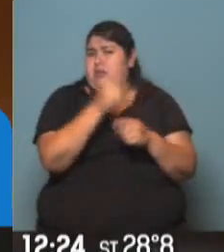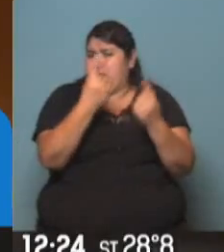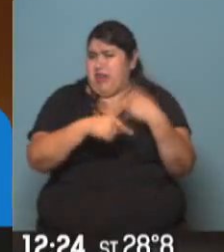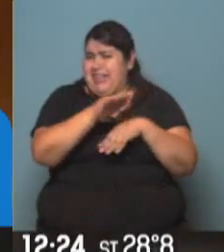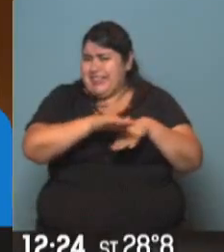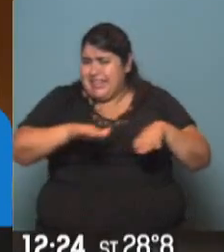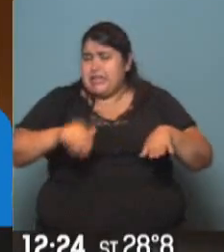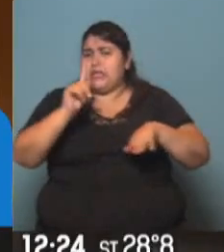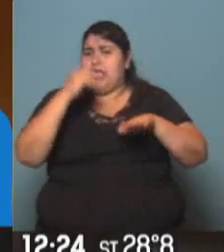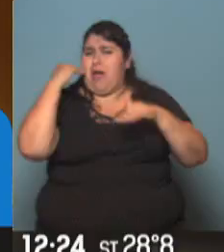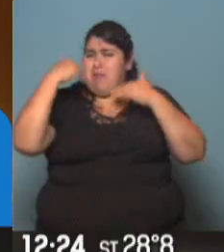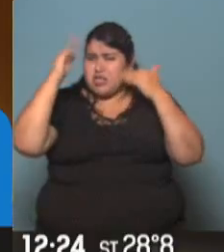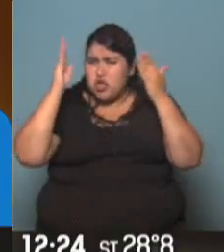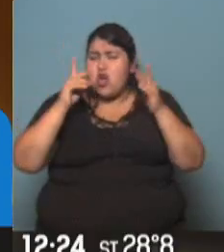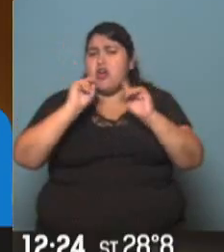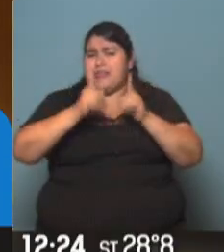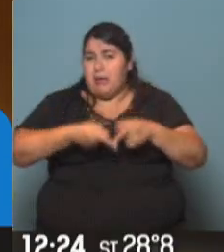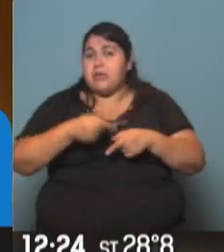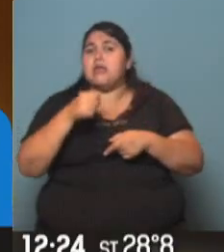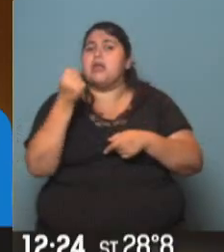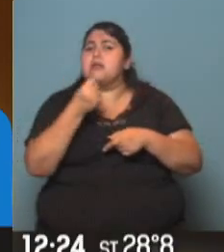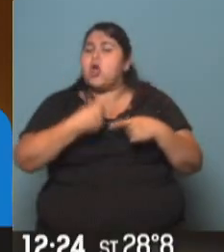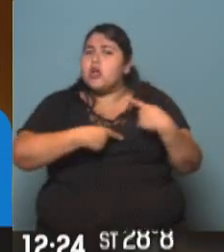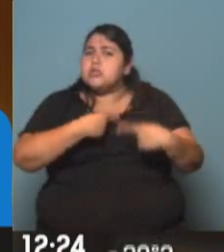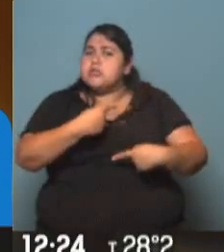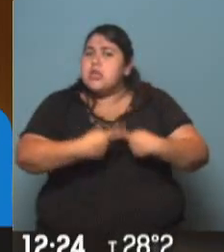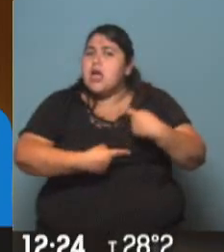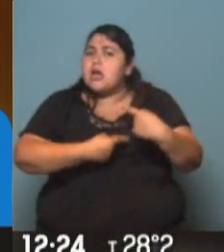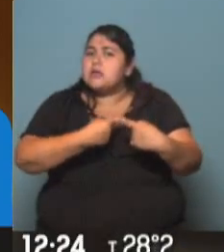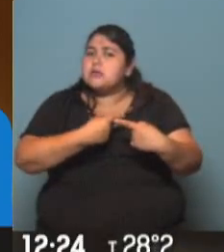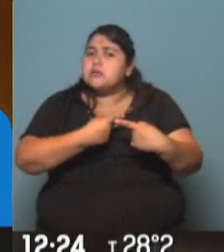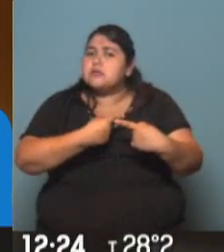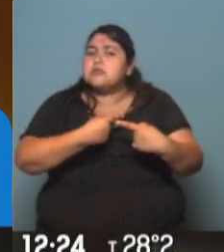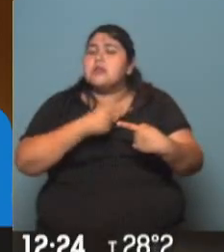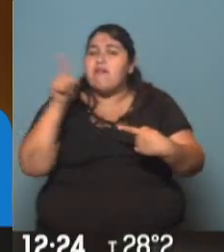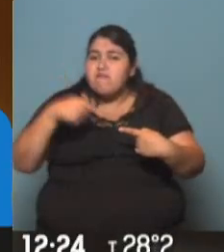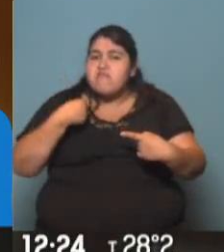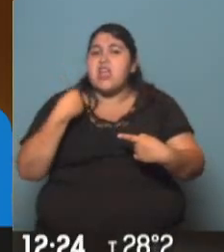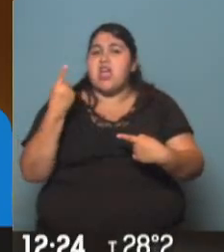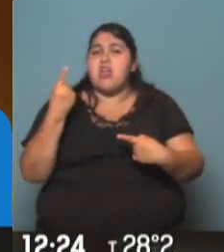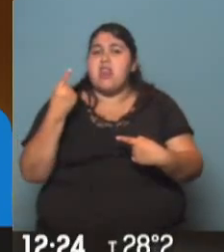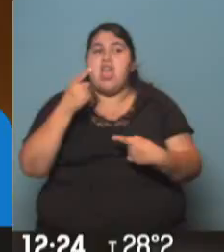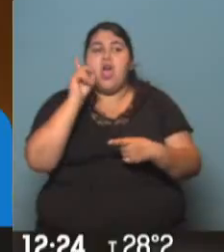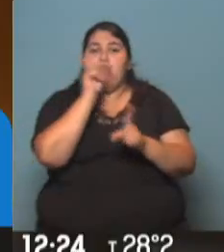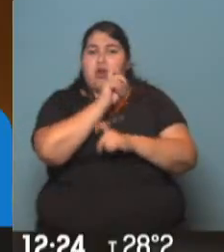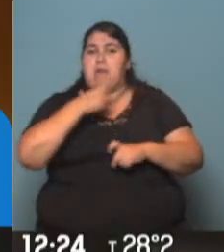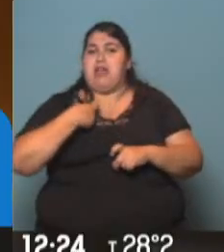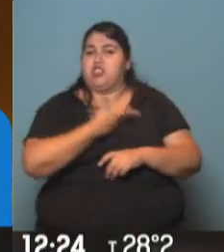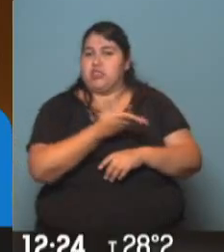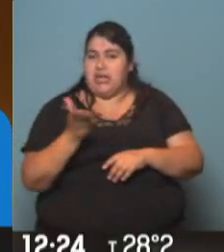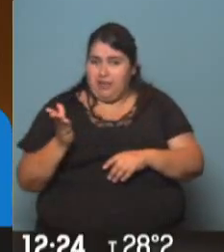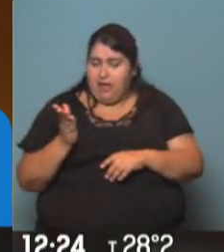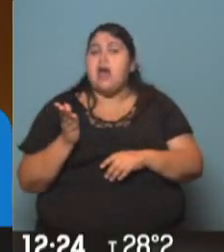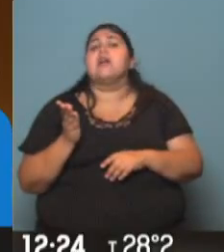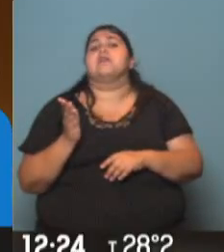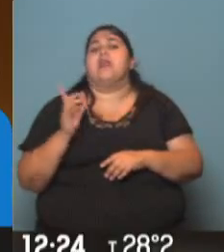hay mujeres grandes lo que sí es constante es que la base la raíz es un problema social que vos decías muy bien